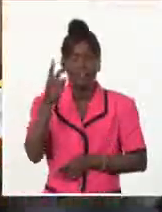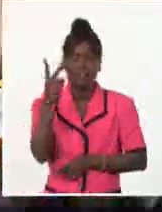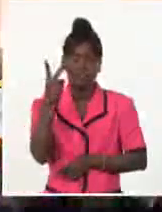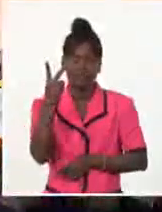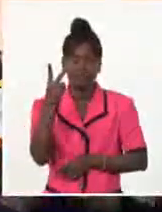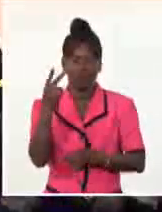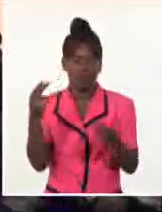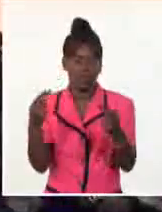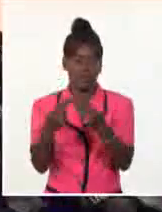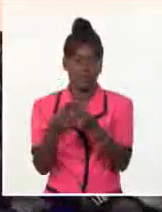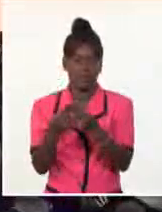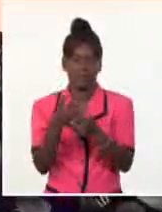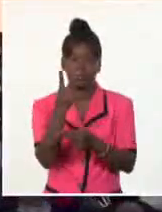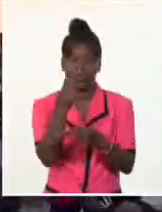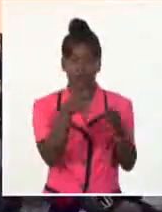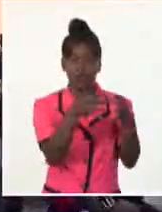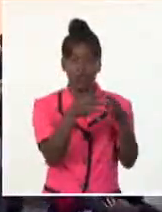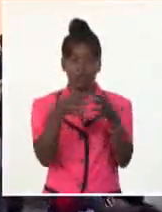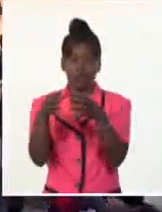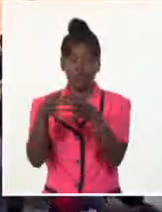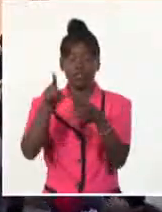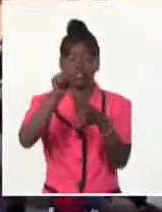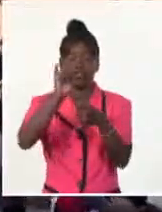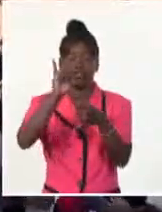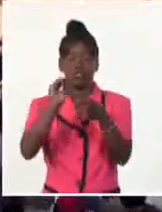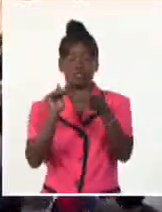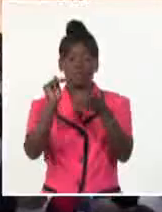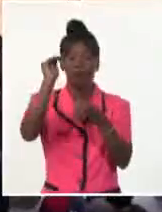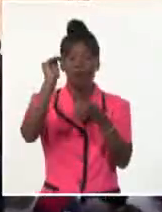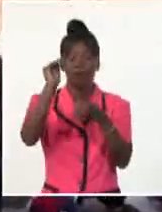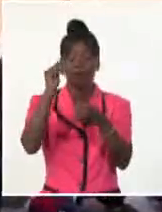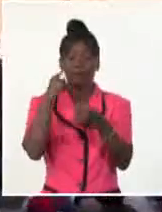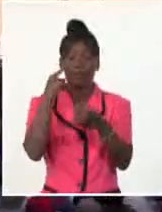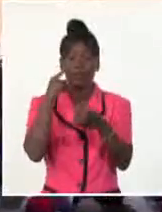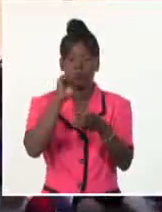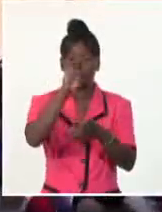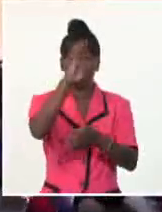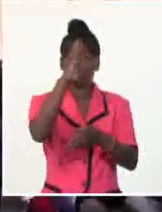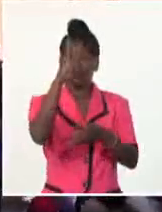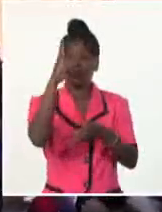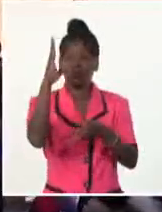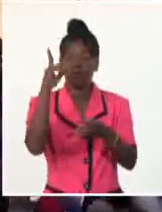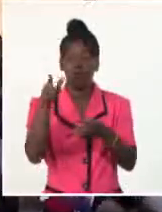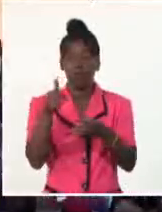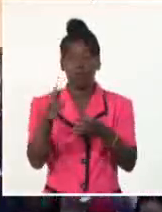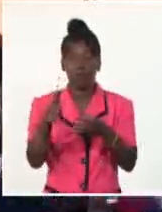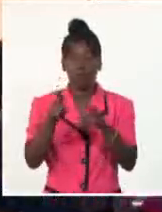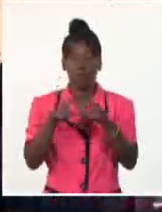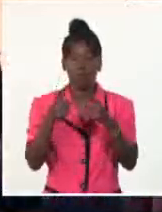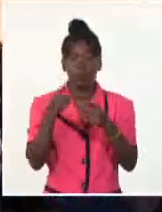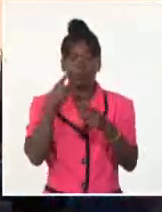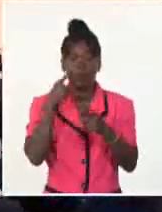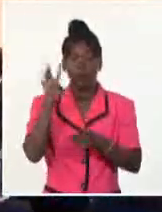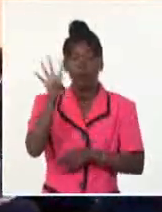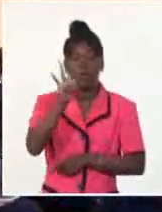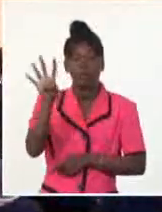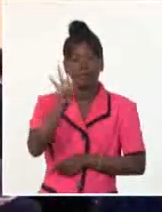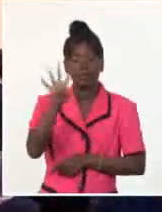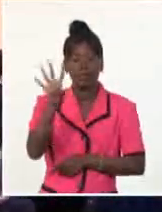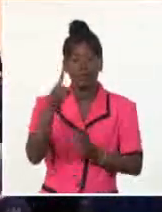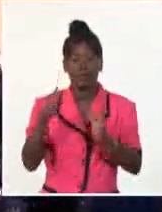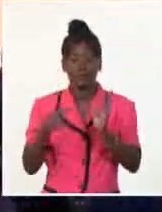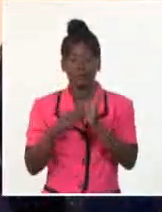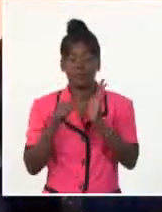dos equipos sobrepasan los 170 unidades y se igualó el récord de triples en un partido de la competición con 44. Fue